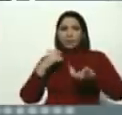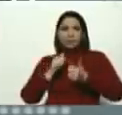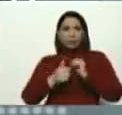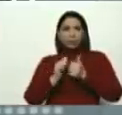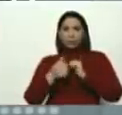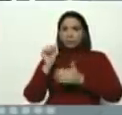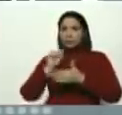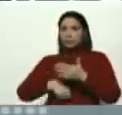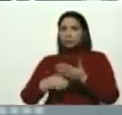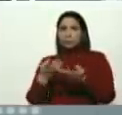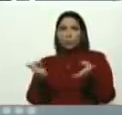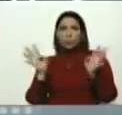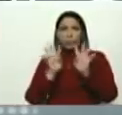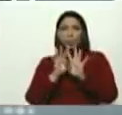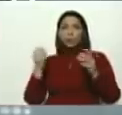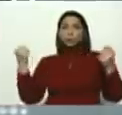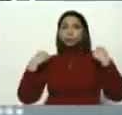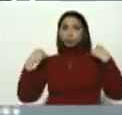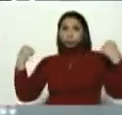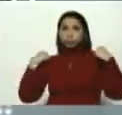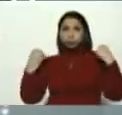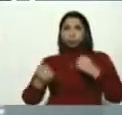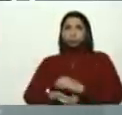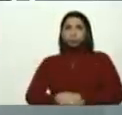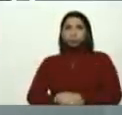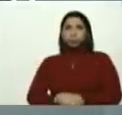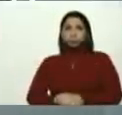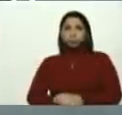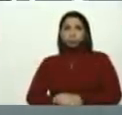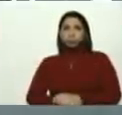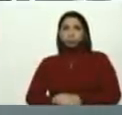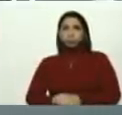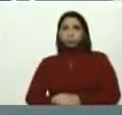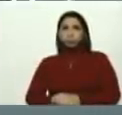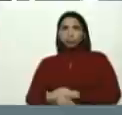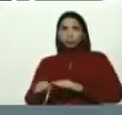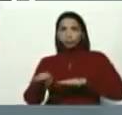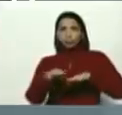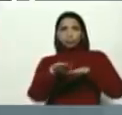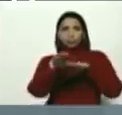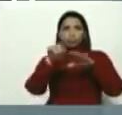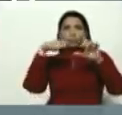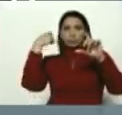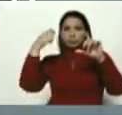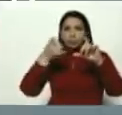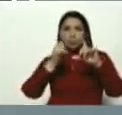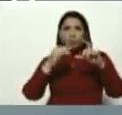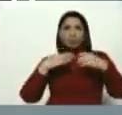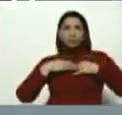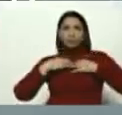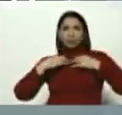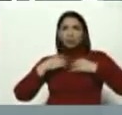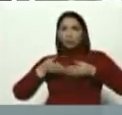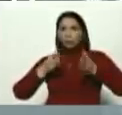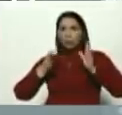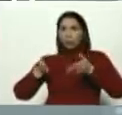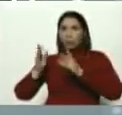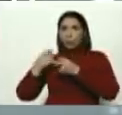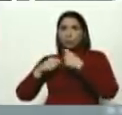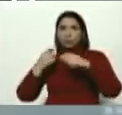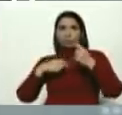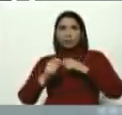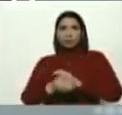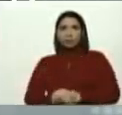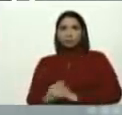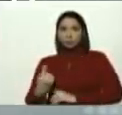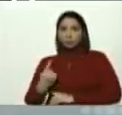deportivos y gimnasios sin público, autocines donde haya, centros comerciales,